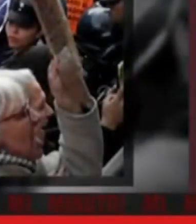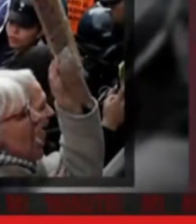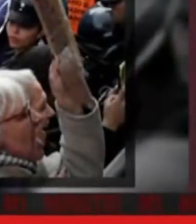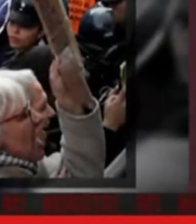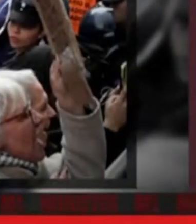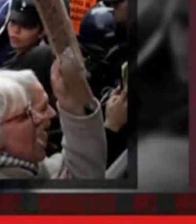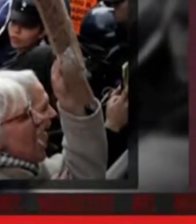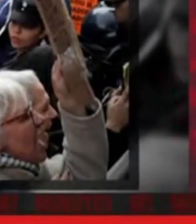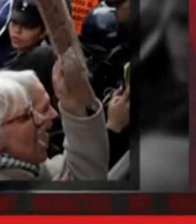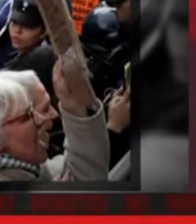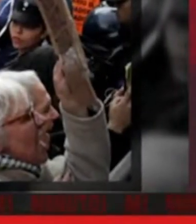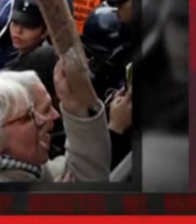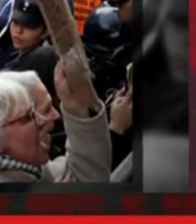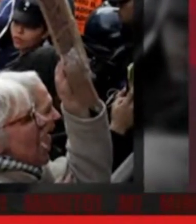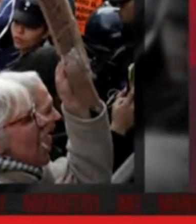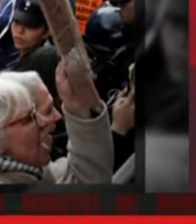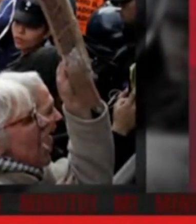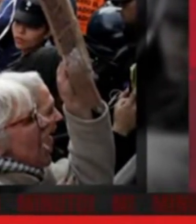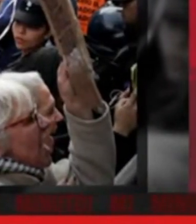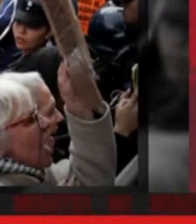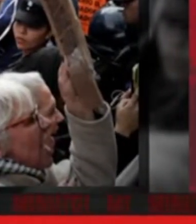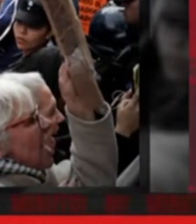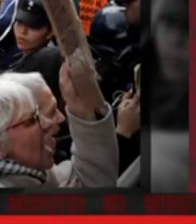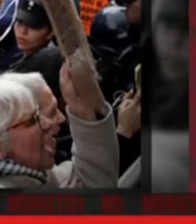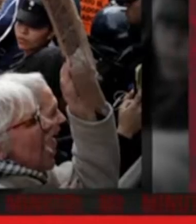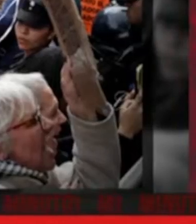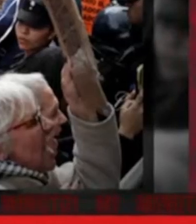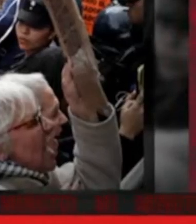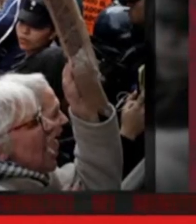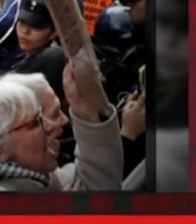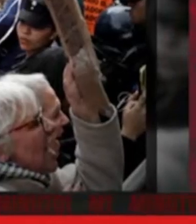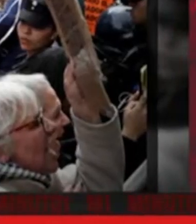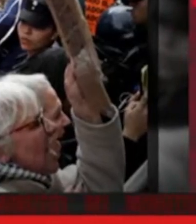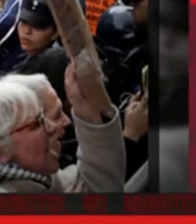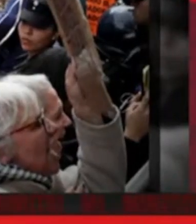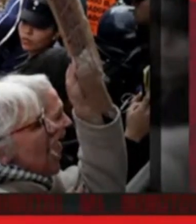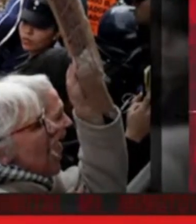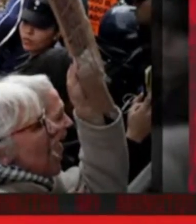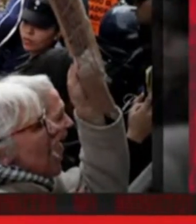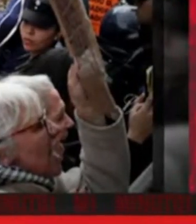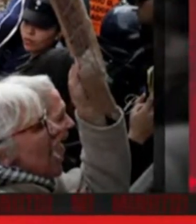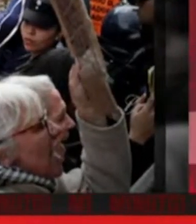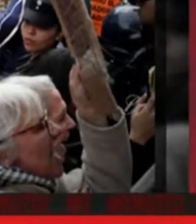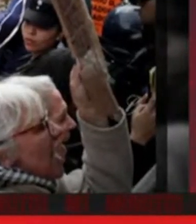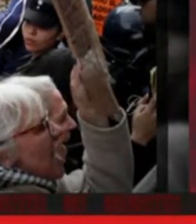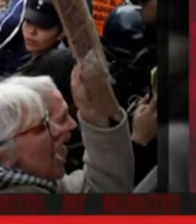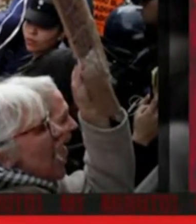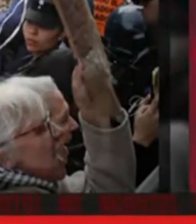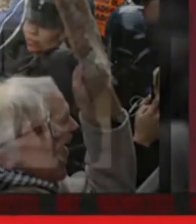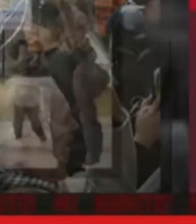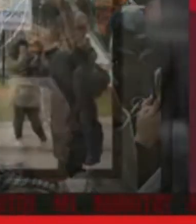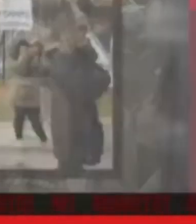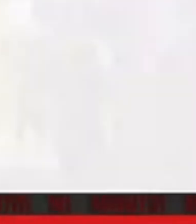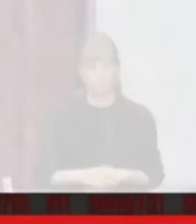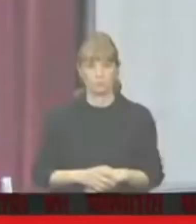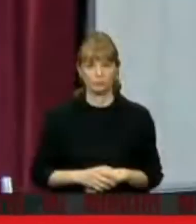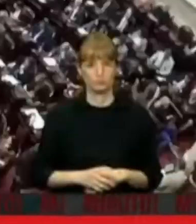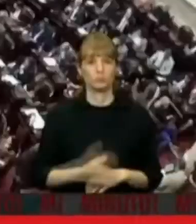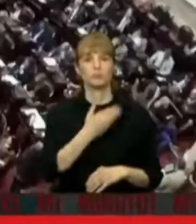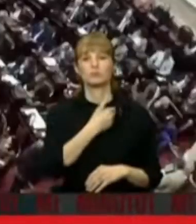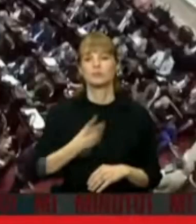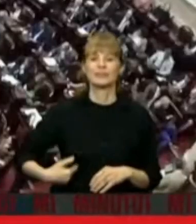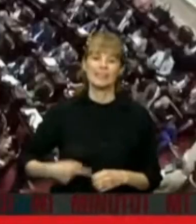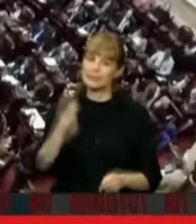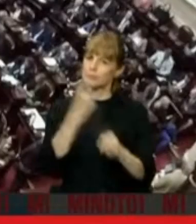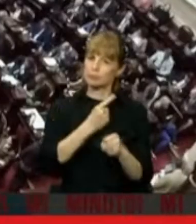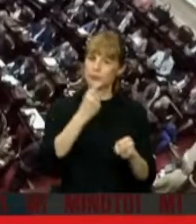hoy el diputado Nicolás del Caño, que así lo denunciaba en la Cámara de Diputados. Presidente, mire,